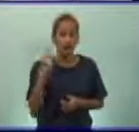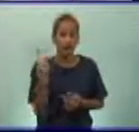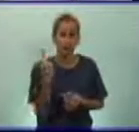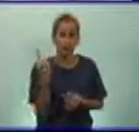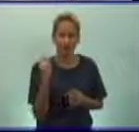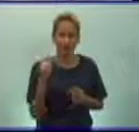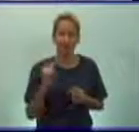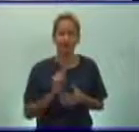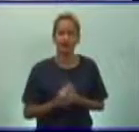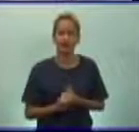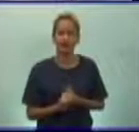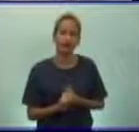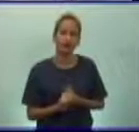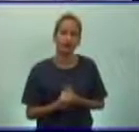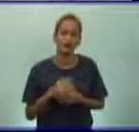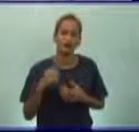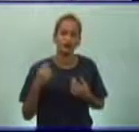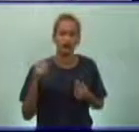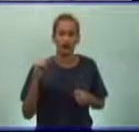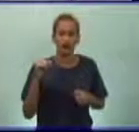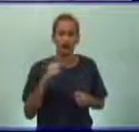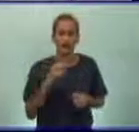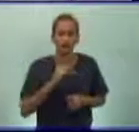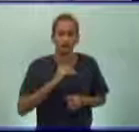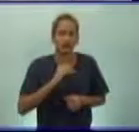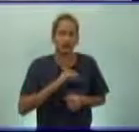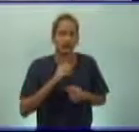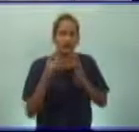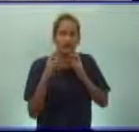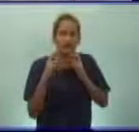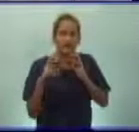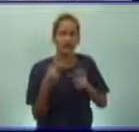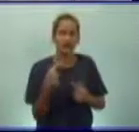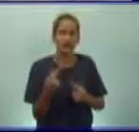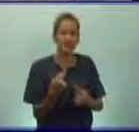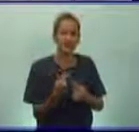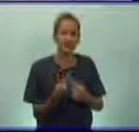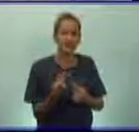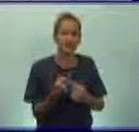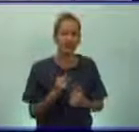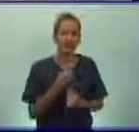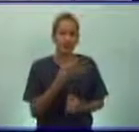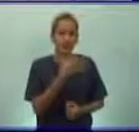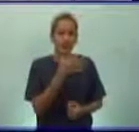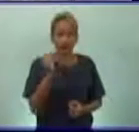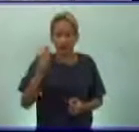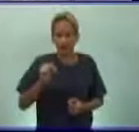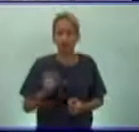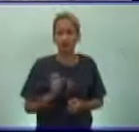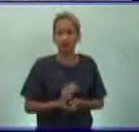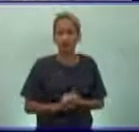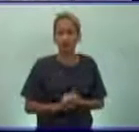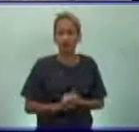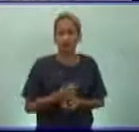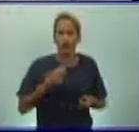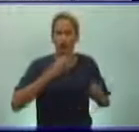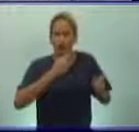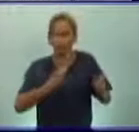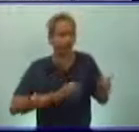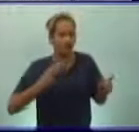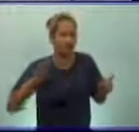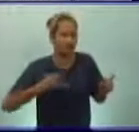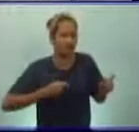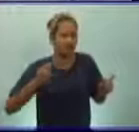siente todavía tan vívida y cercana que tal parece como si estuviera aquí. Fue una luchadora